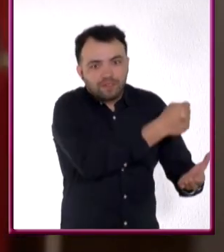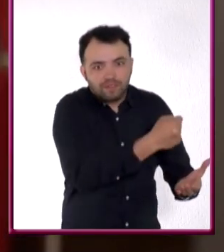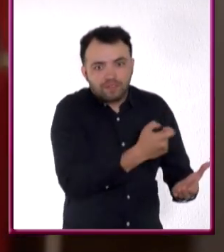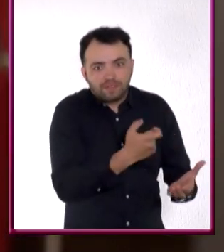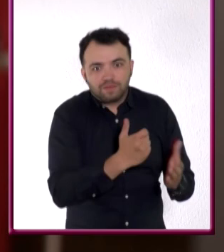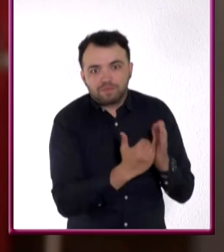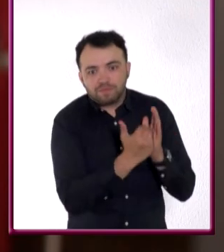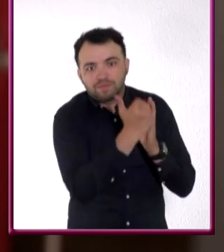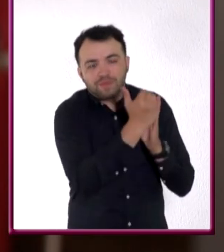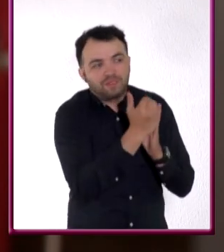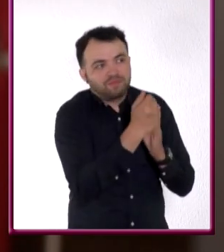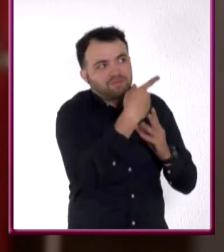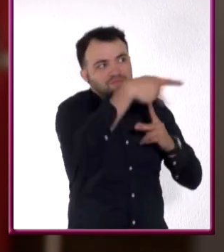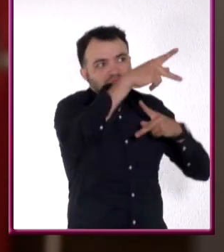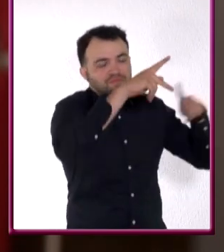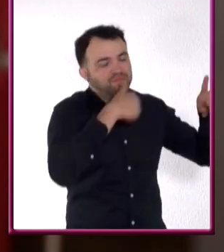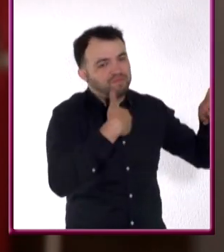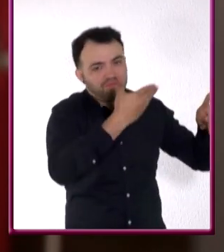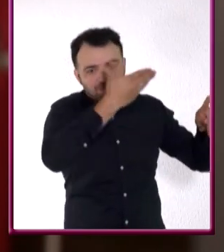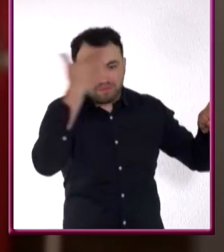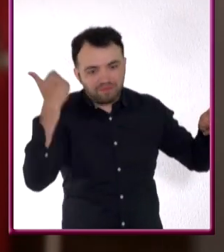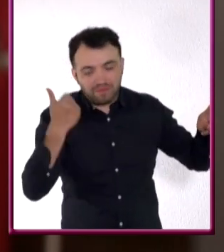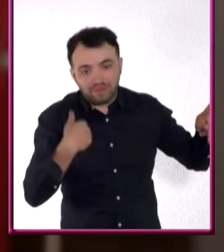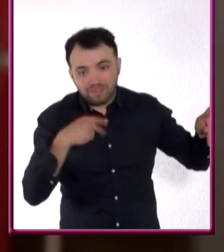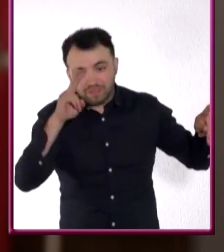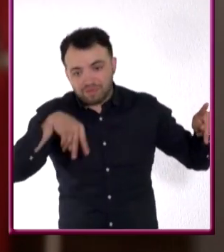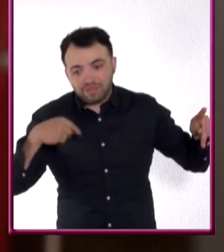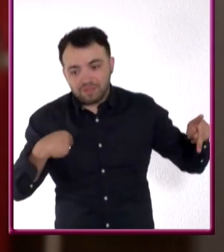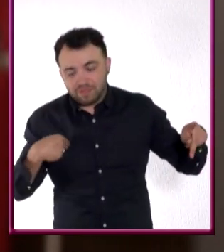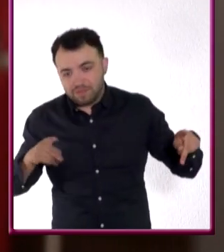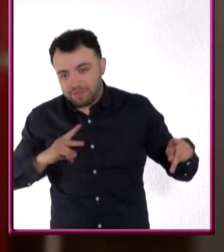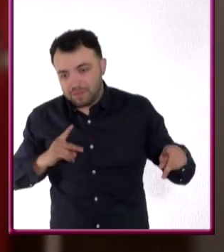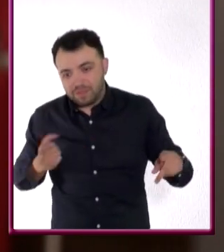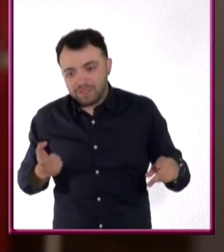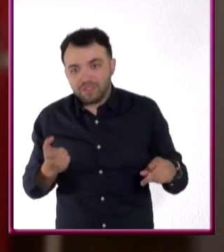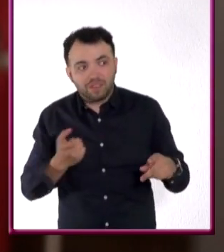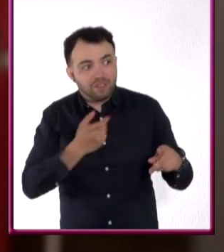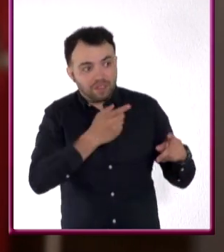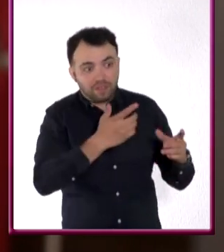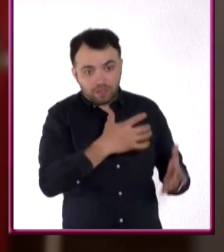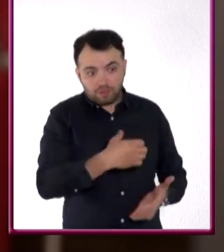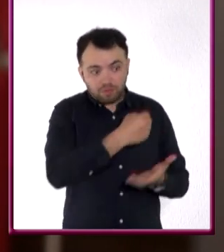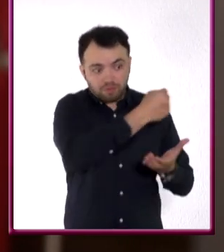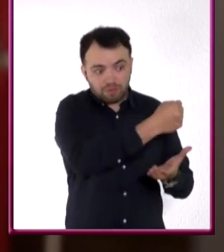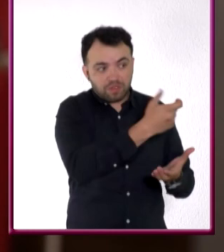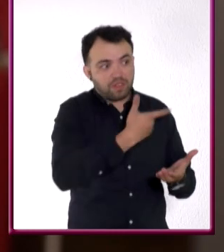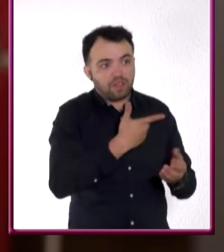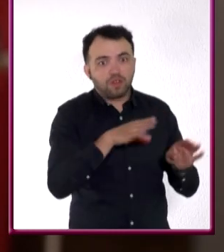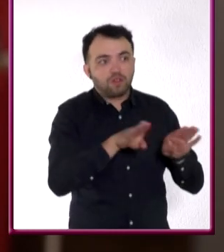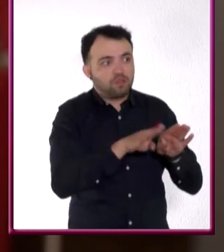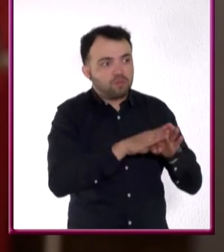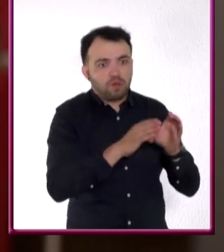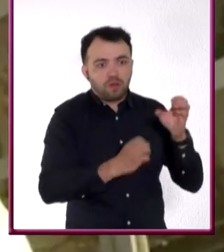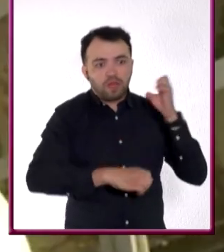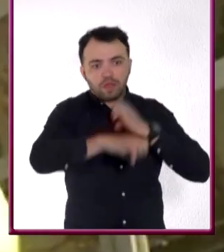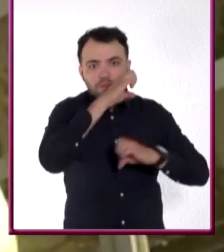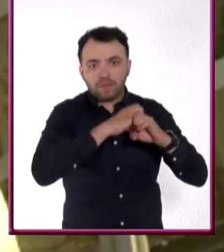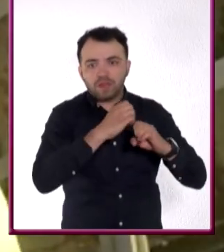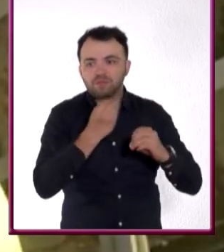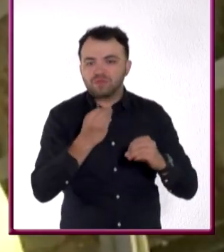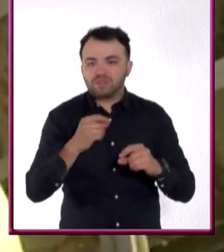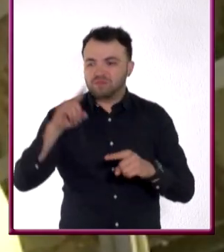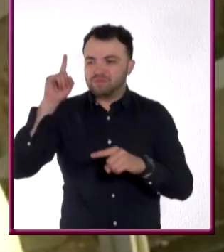creo que es una de las formas en las que el sistema económico más ha destrozado a la sociedad de manera